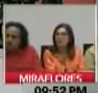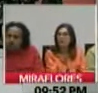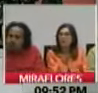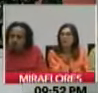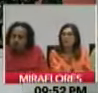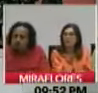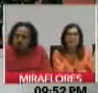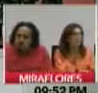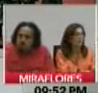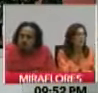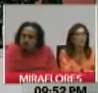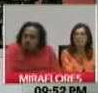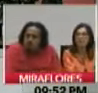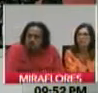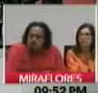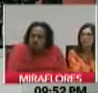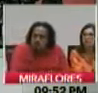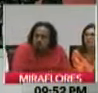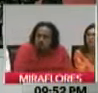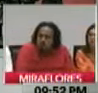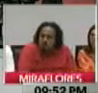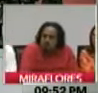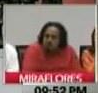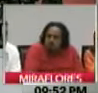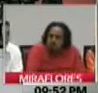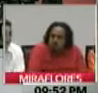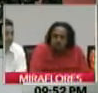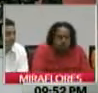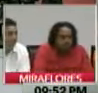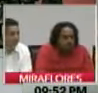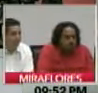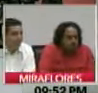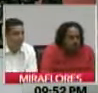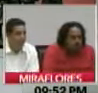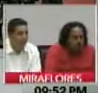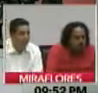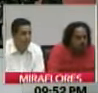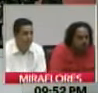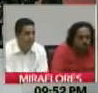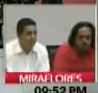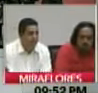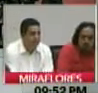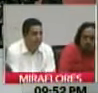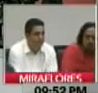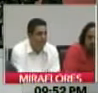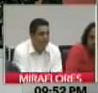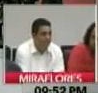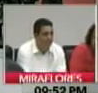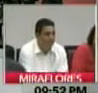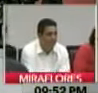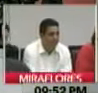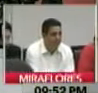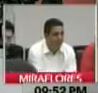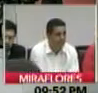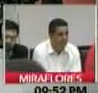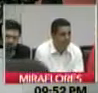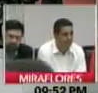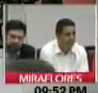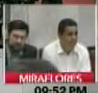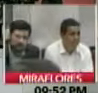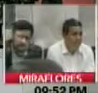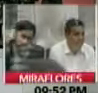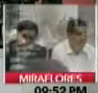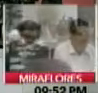la Polar, por ejemplo, que destinen el 10, el 12% de todas sus ganancias brutas para el pago de eso, las grandes empresas,